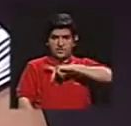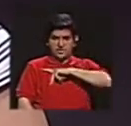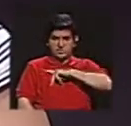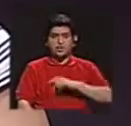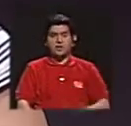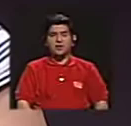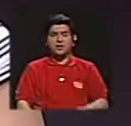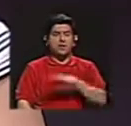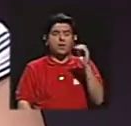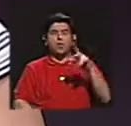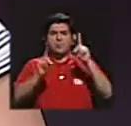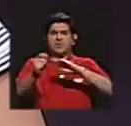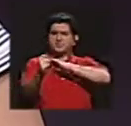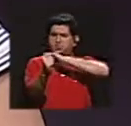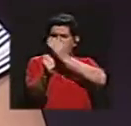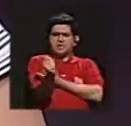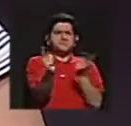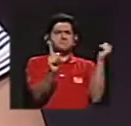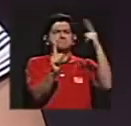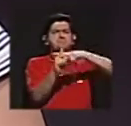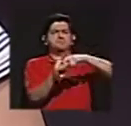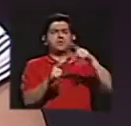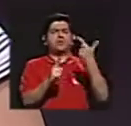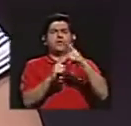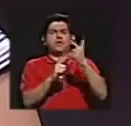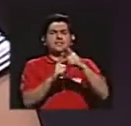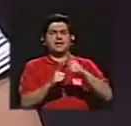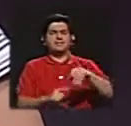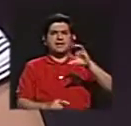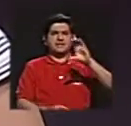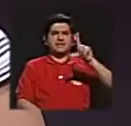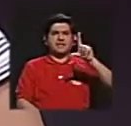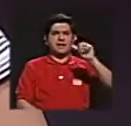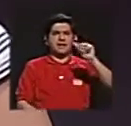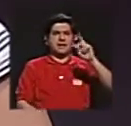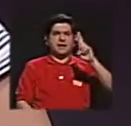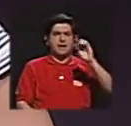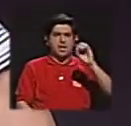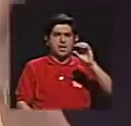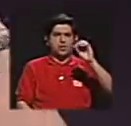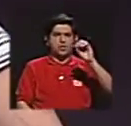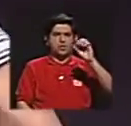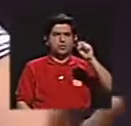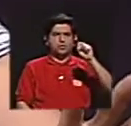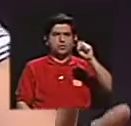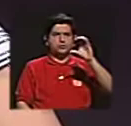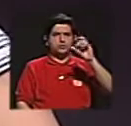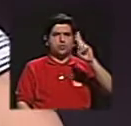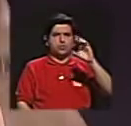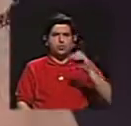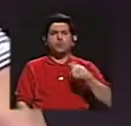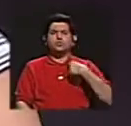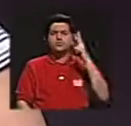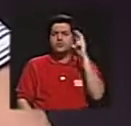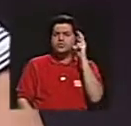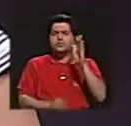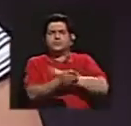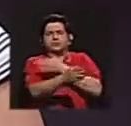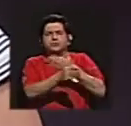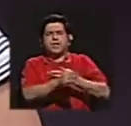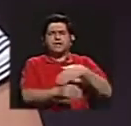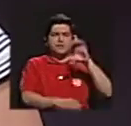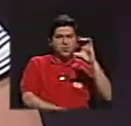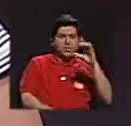personas que se empoderaron con las letras de Claroscuro, que te paraban en la calle y te decían, mira, yo escuchando Claroscuro pude salir de